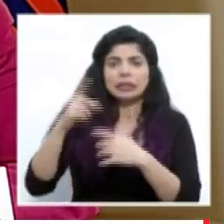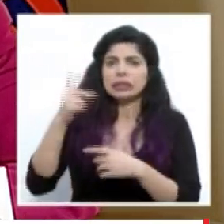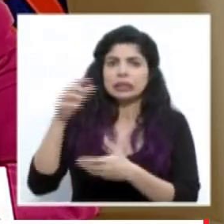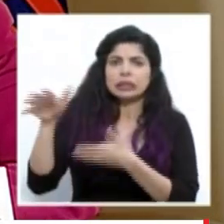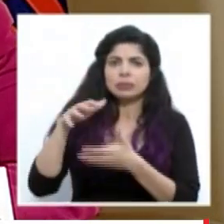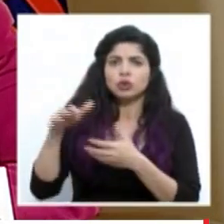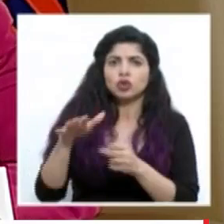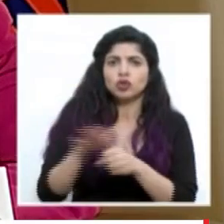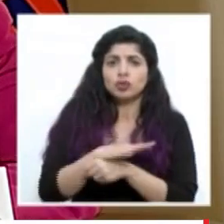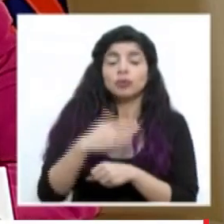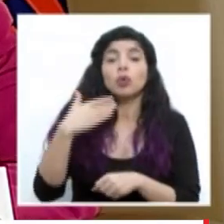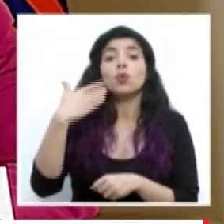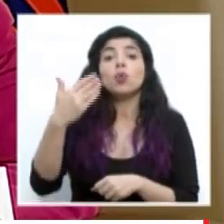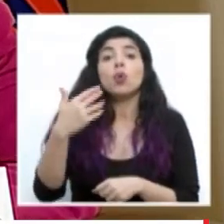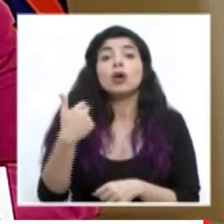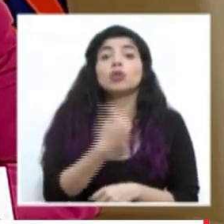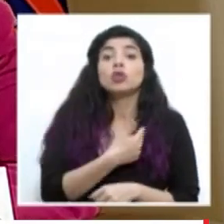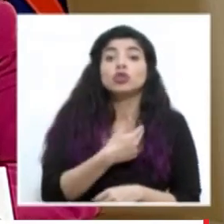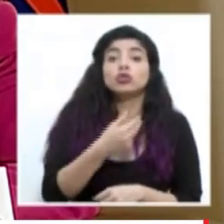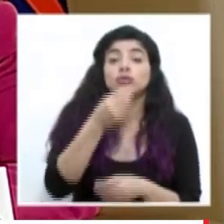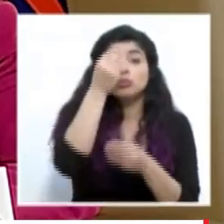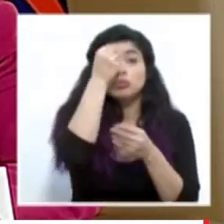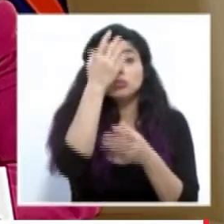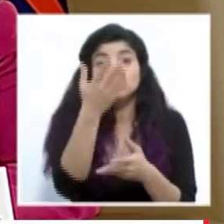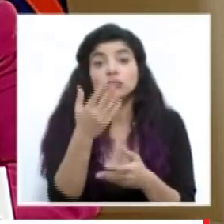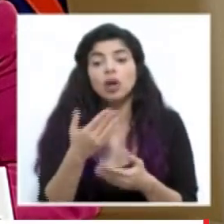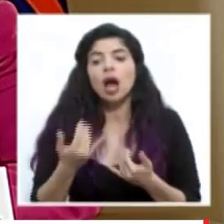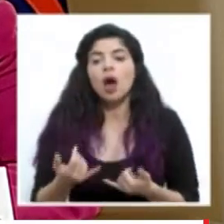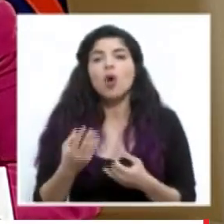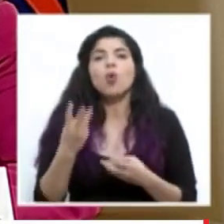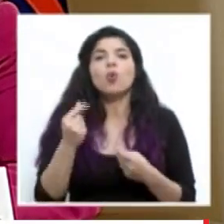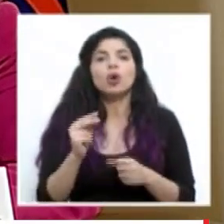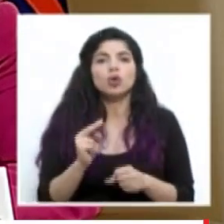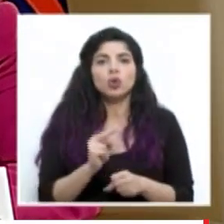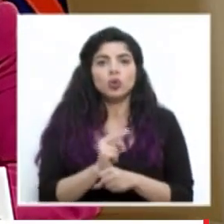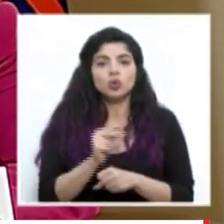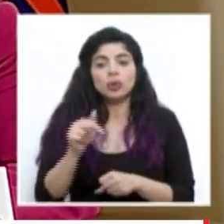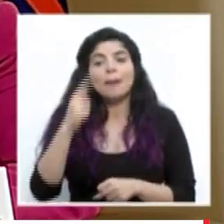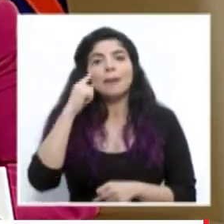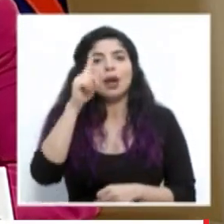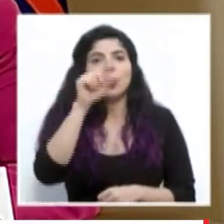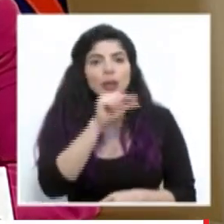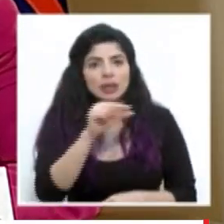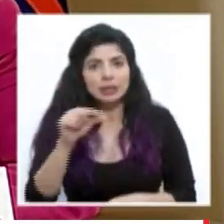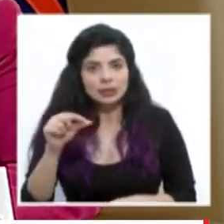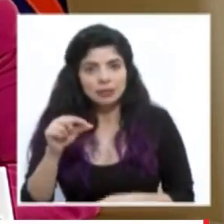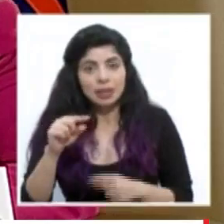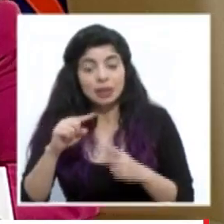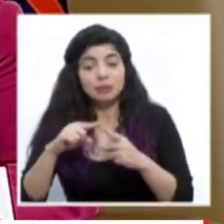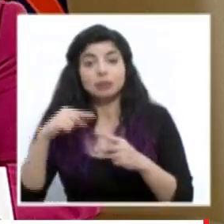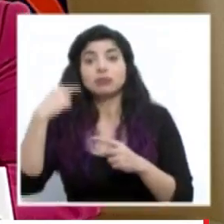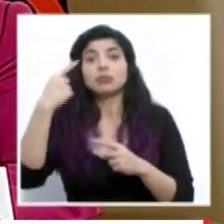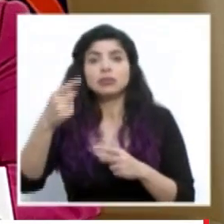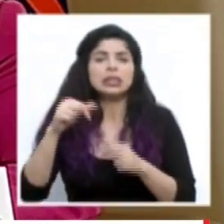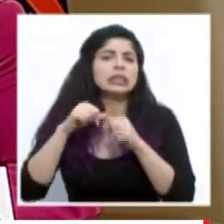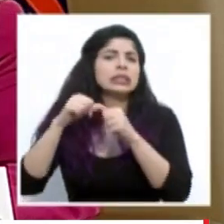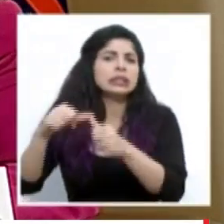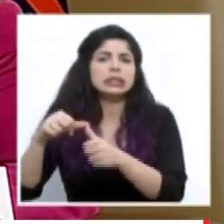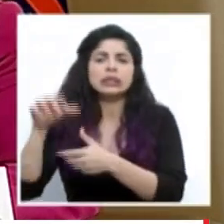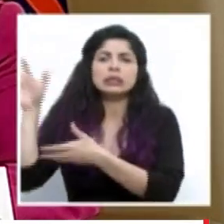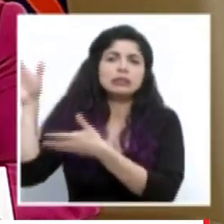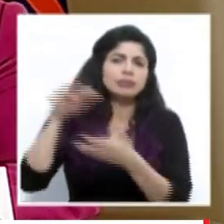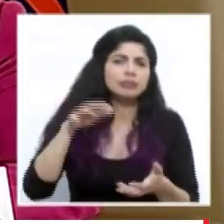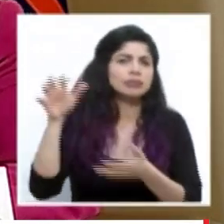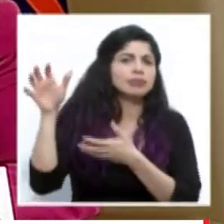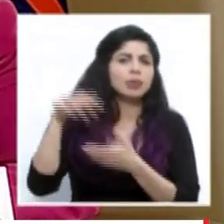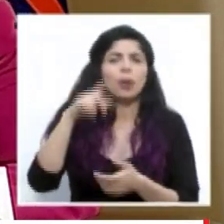pruebas. Entonces, cuando reportamos lo que estamos usando que alcanza para esa semana y después si tenemos, ellos siguen y hacen